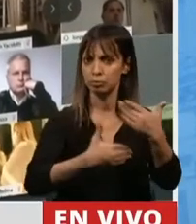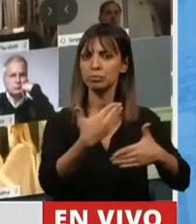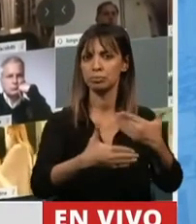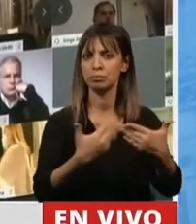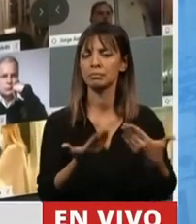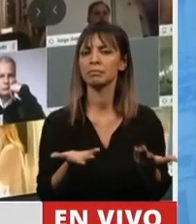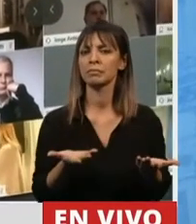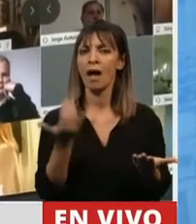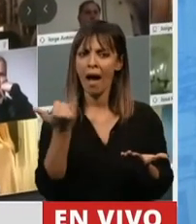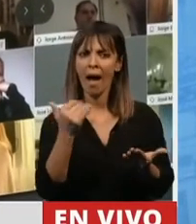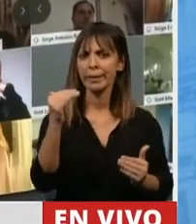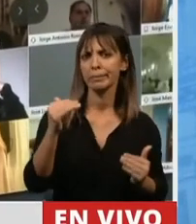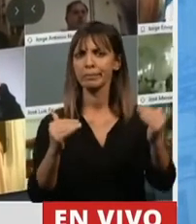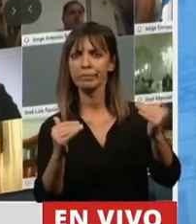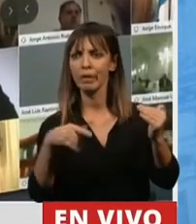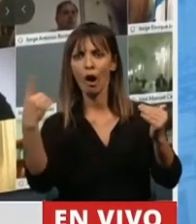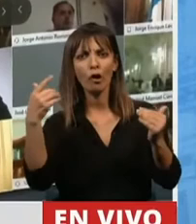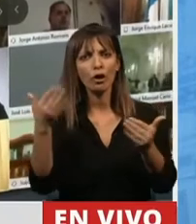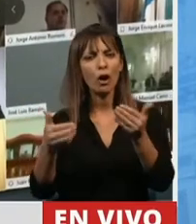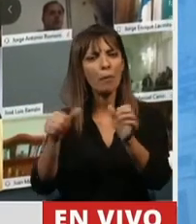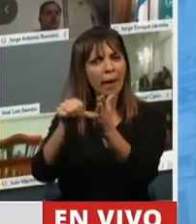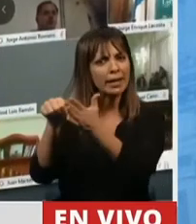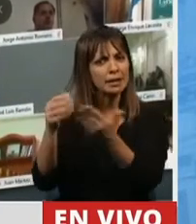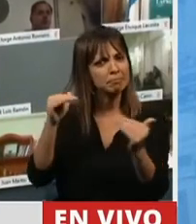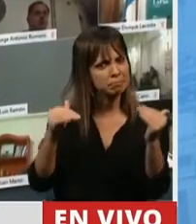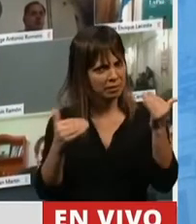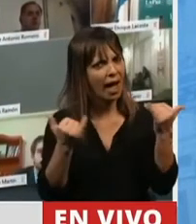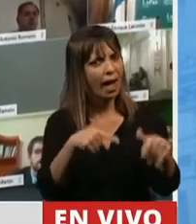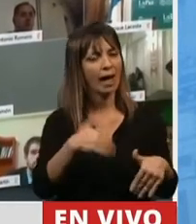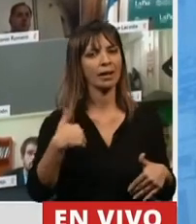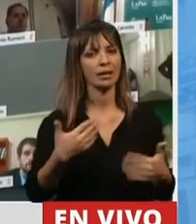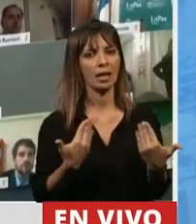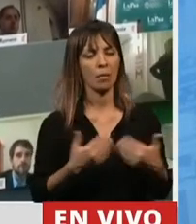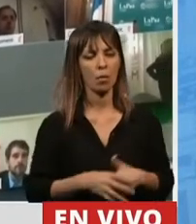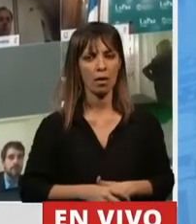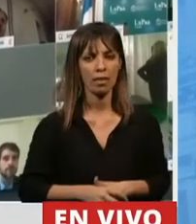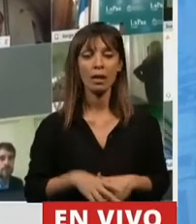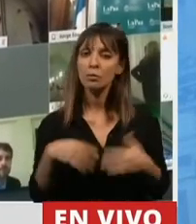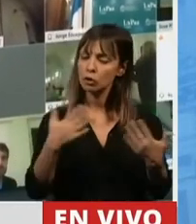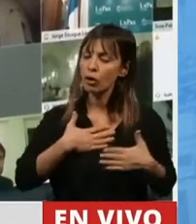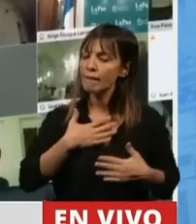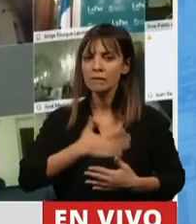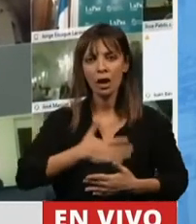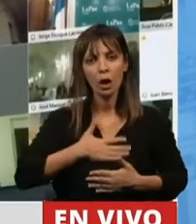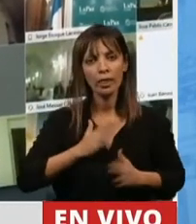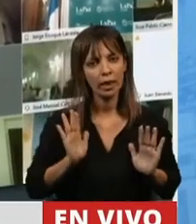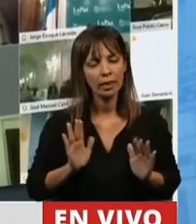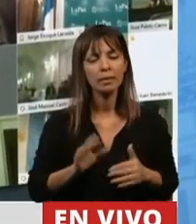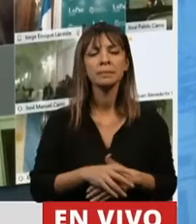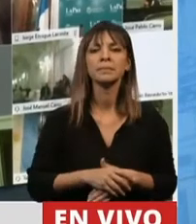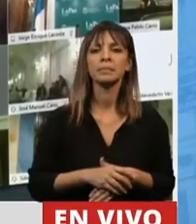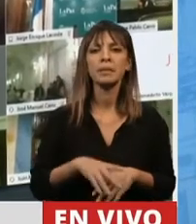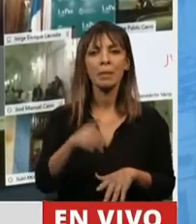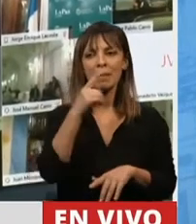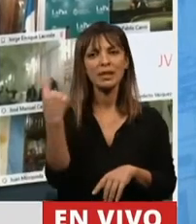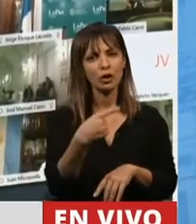una diferencia donde otros países no la pueden hacer. Así que en ese sentido, todo mi beneplácito, señora presidenta, y creo que